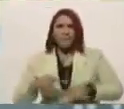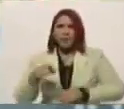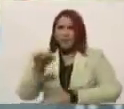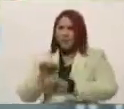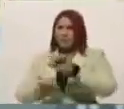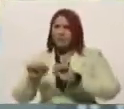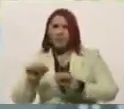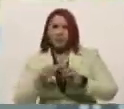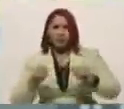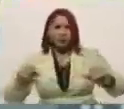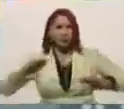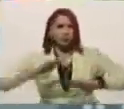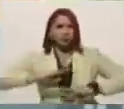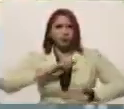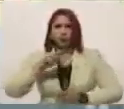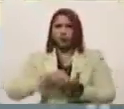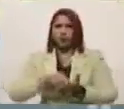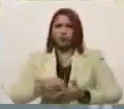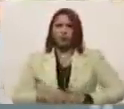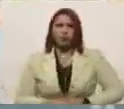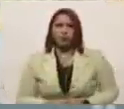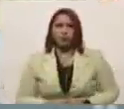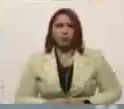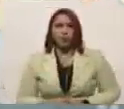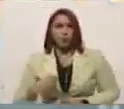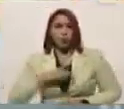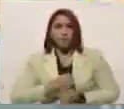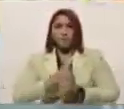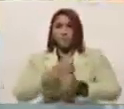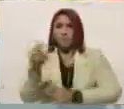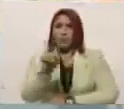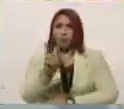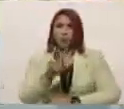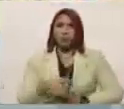defensa del territorio de toda nuestra amada Venezuela.